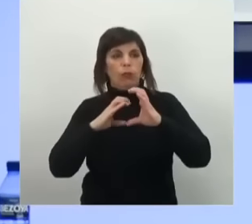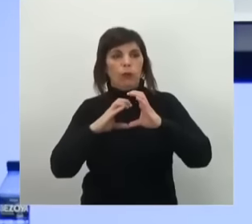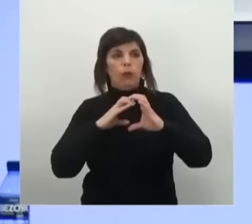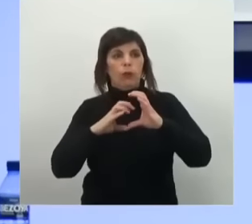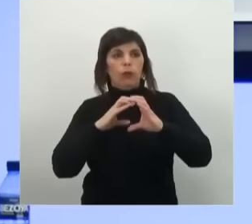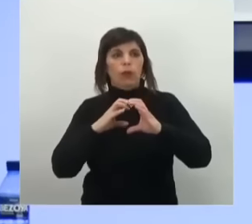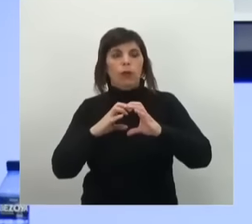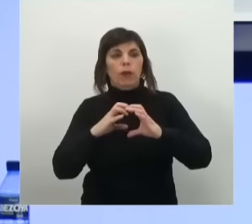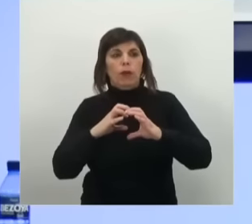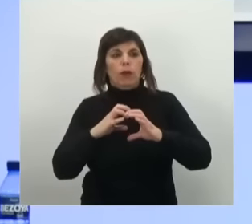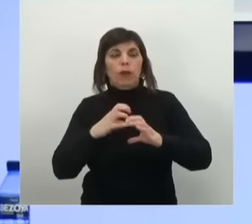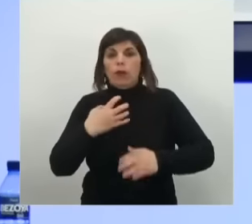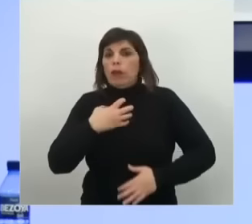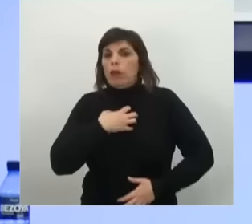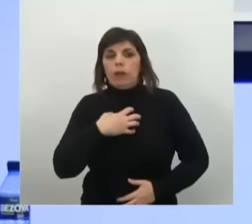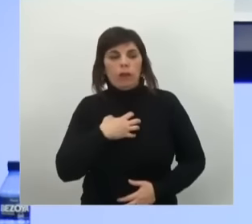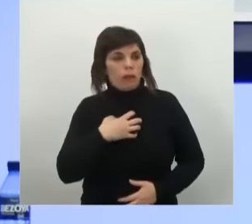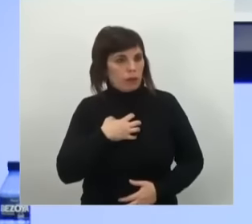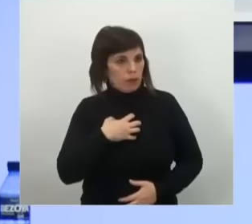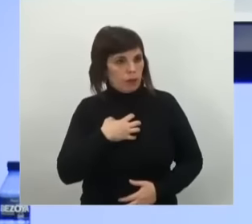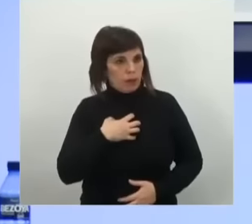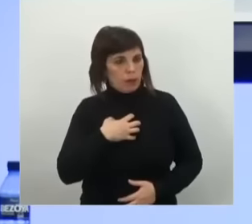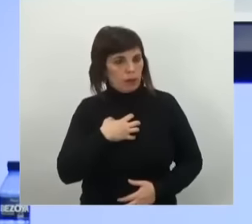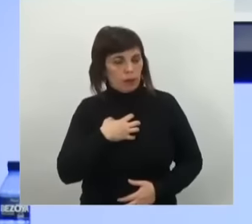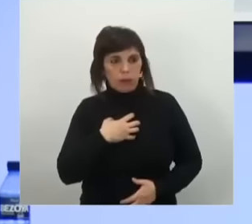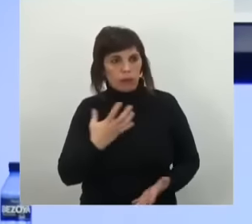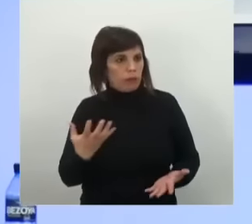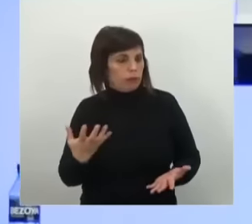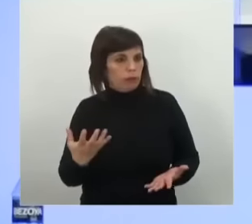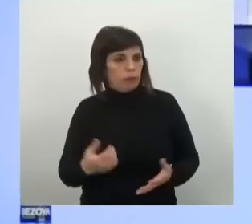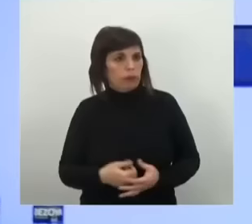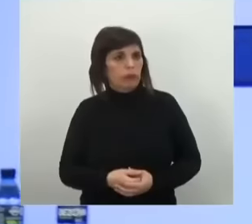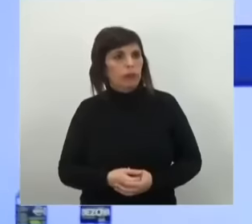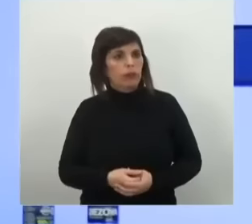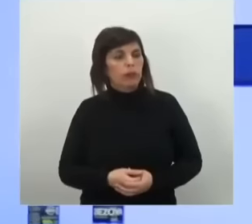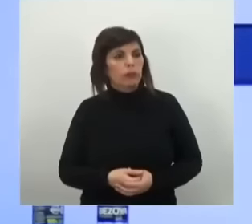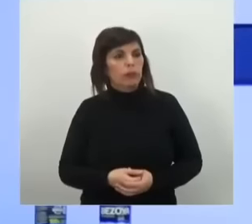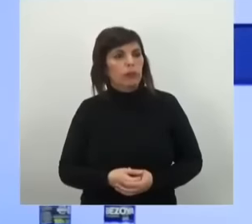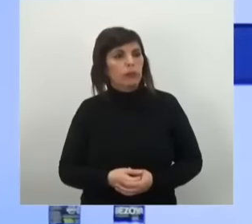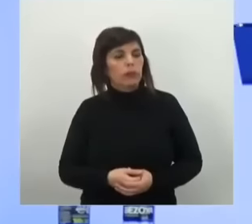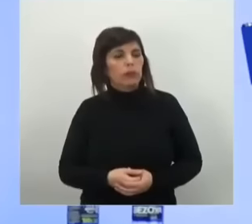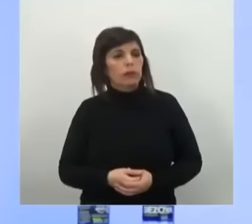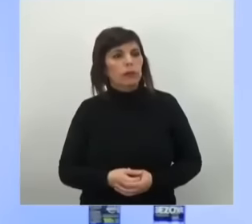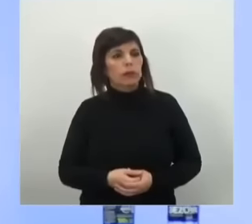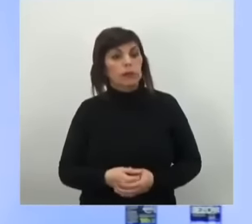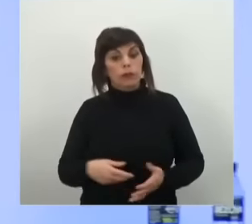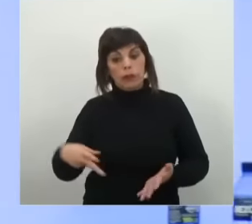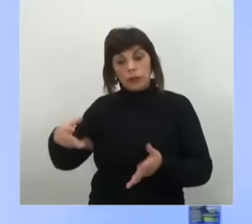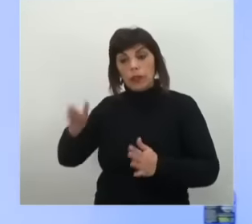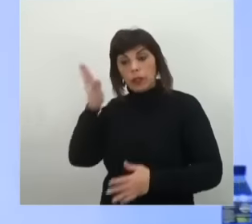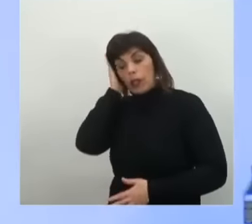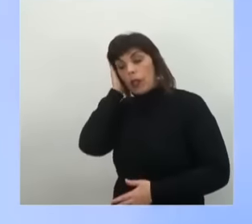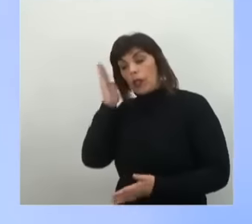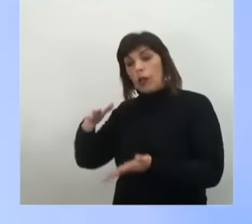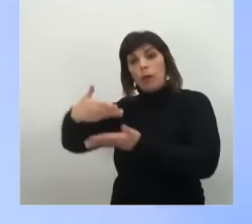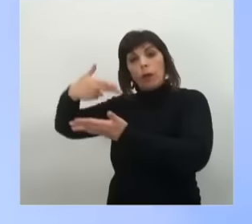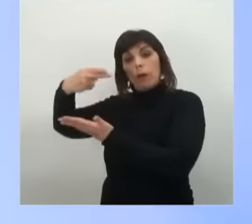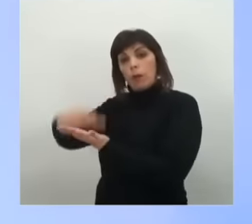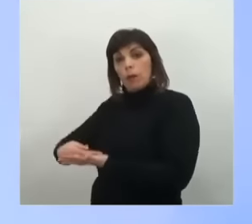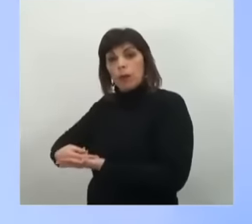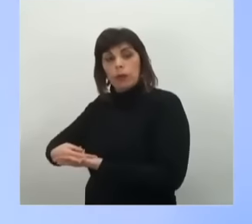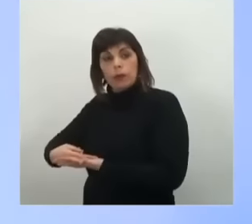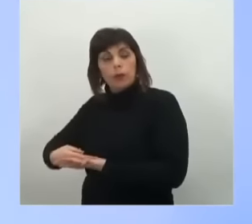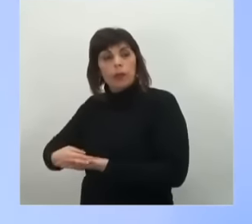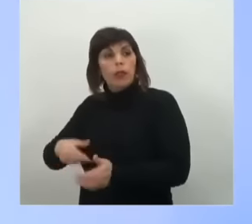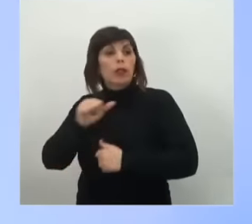como O sea que no era ningún lenguaje y así entonces me agarran me ponen en la cama y lo único que estábamos